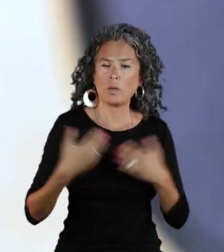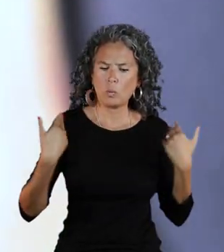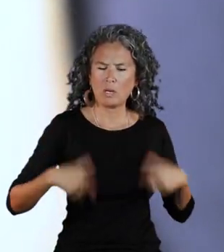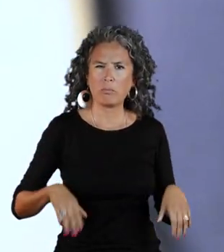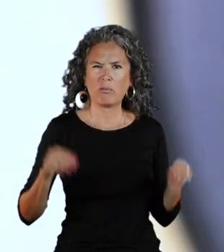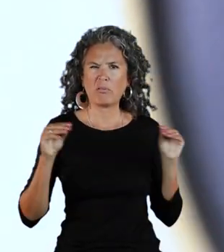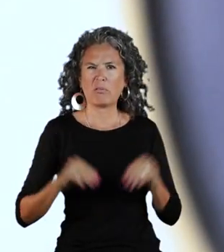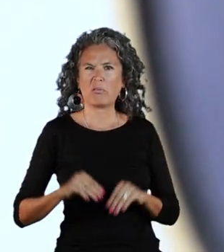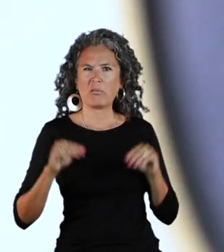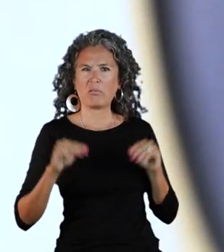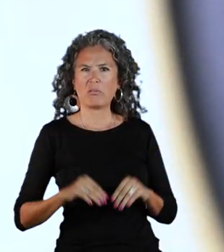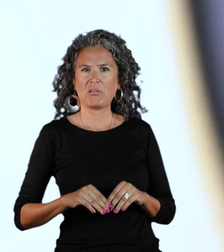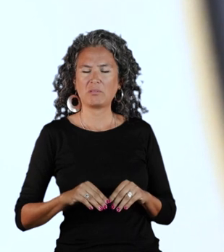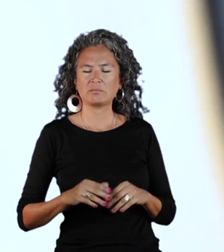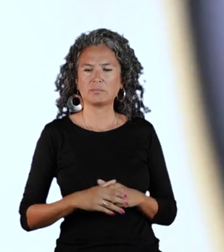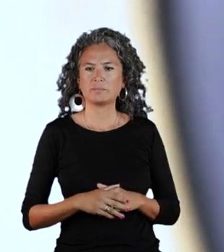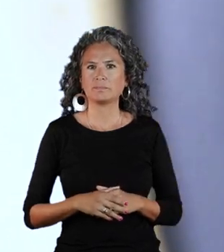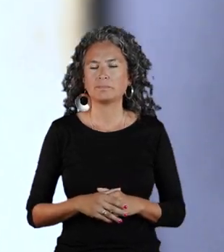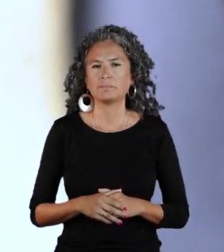parto.